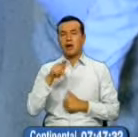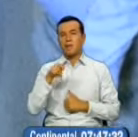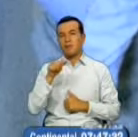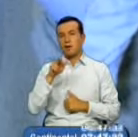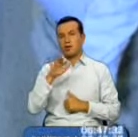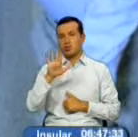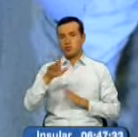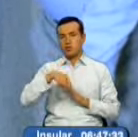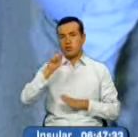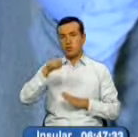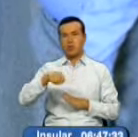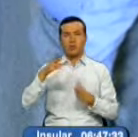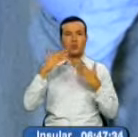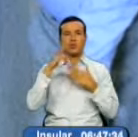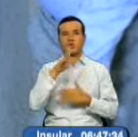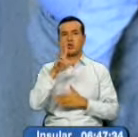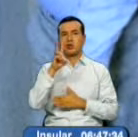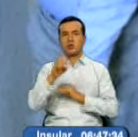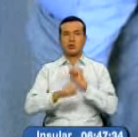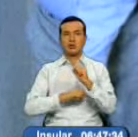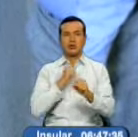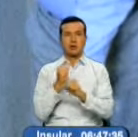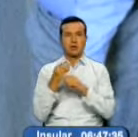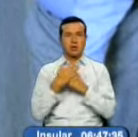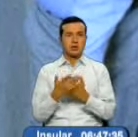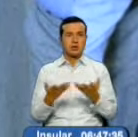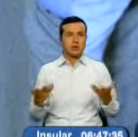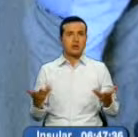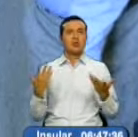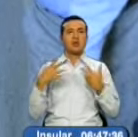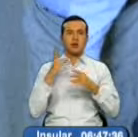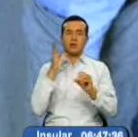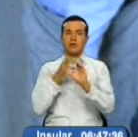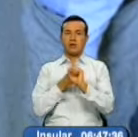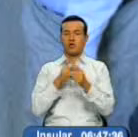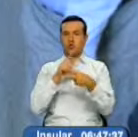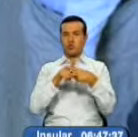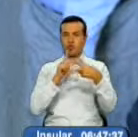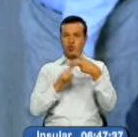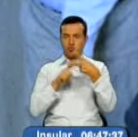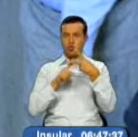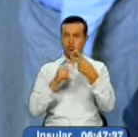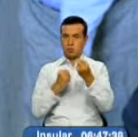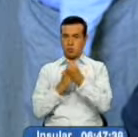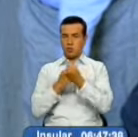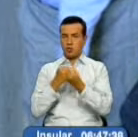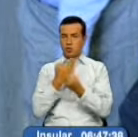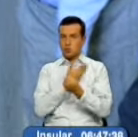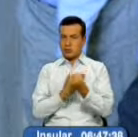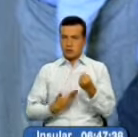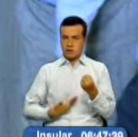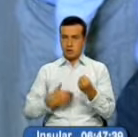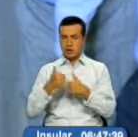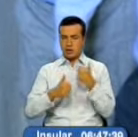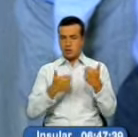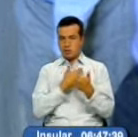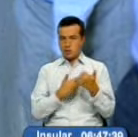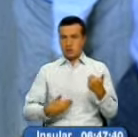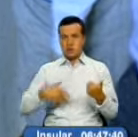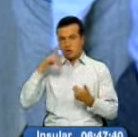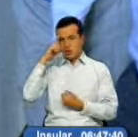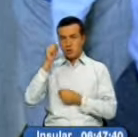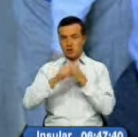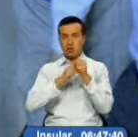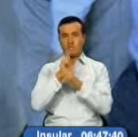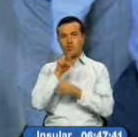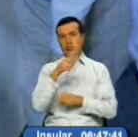es un abogado guayaquileño de 36 años de edad. Ha participado en las dos campañas presidenciales de Guillermo Lasso, es decir, en